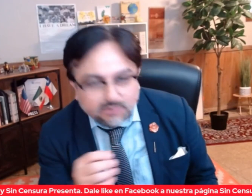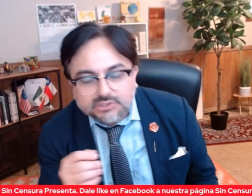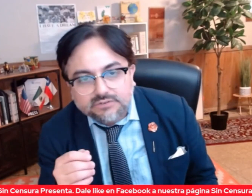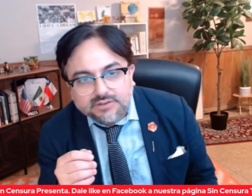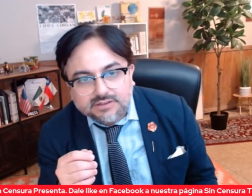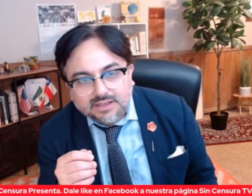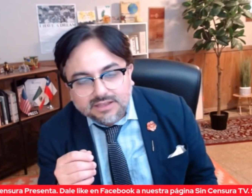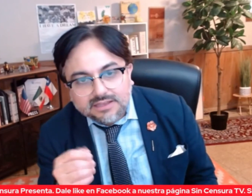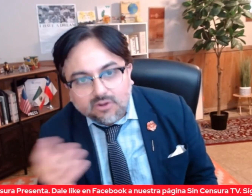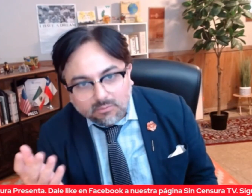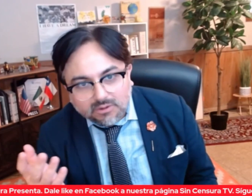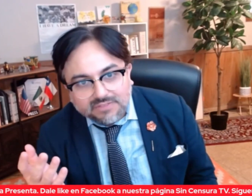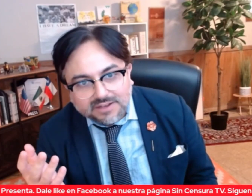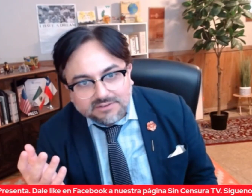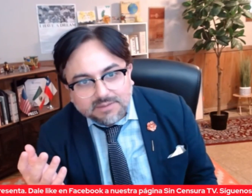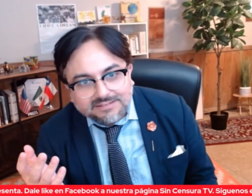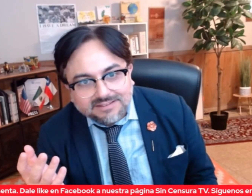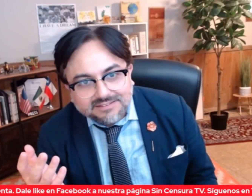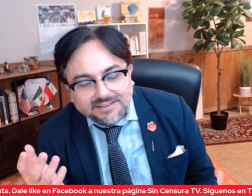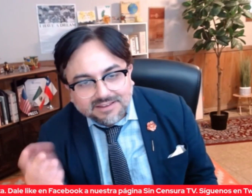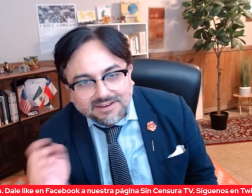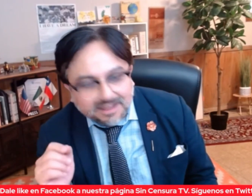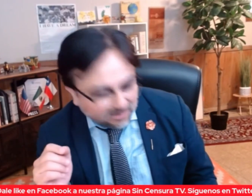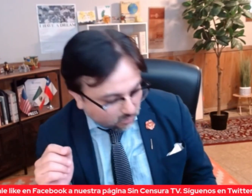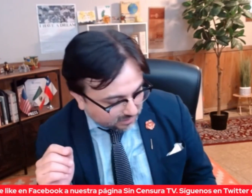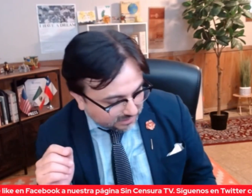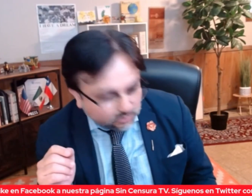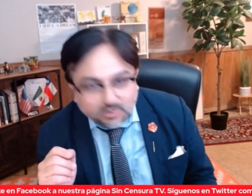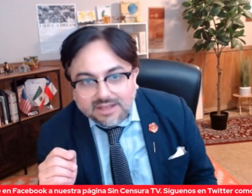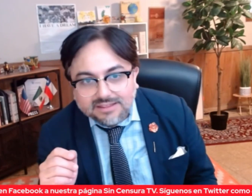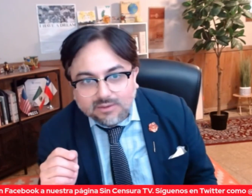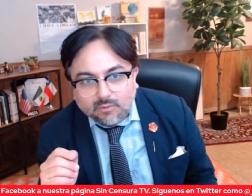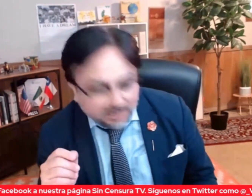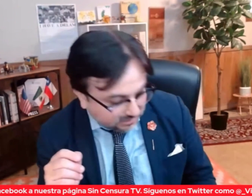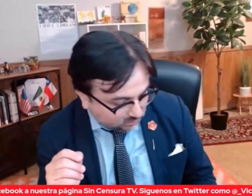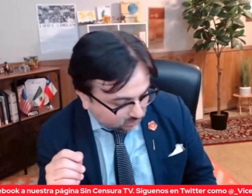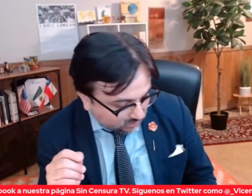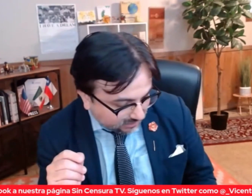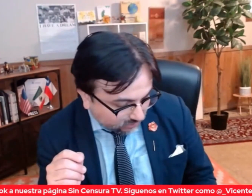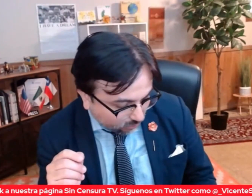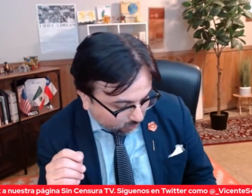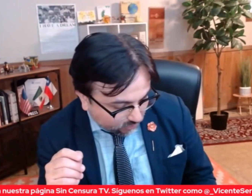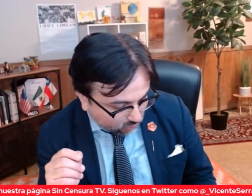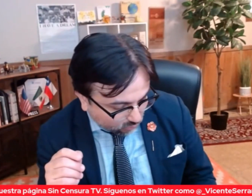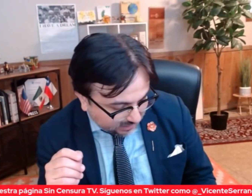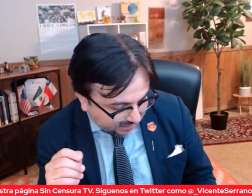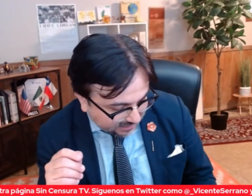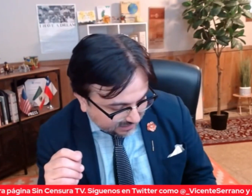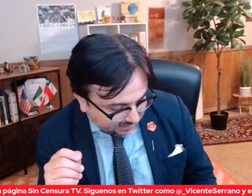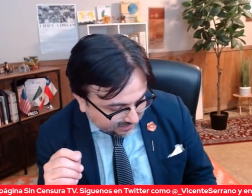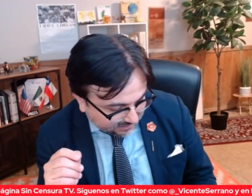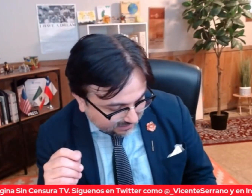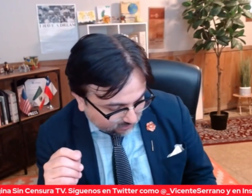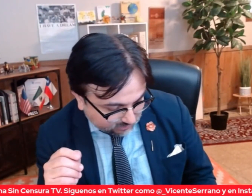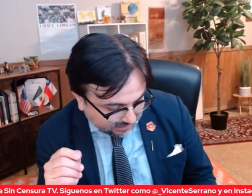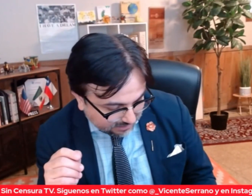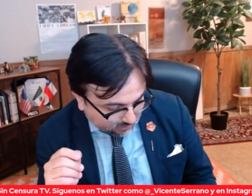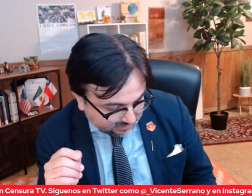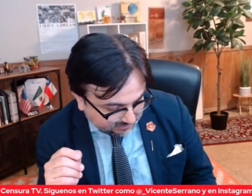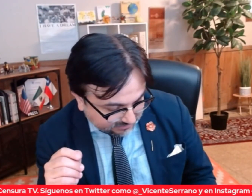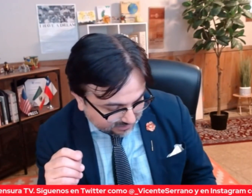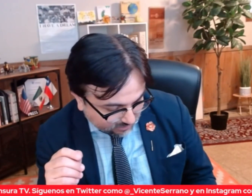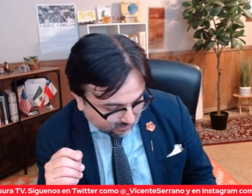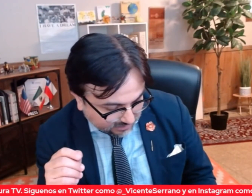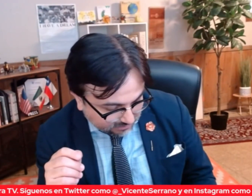Ricardo Sheffield y como Antares Vázquez, la gubernatura de Guanajuato, y eso con Morena. Eso está